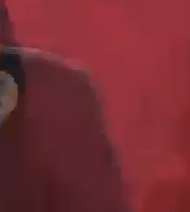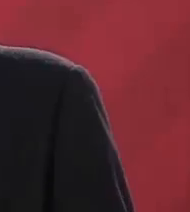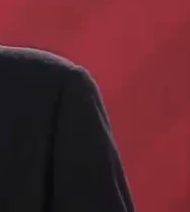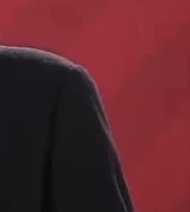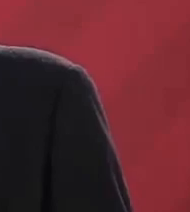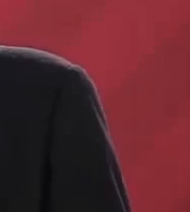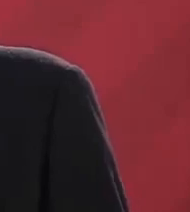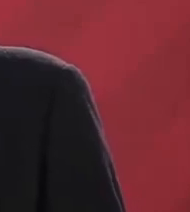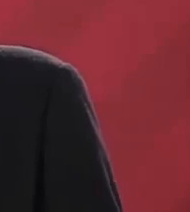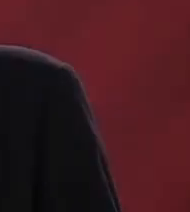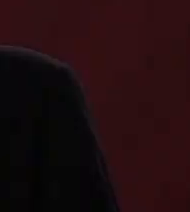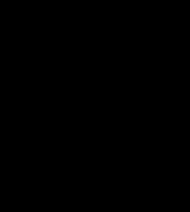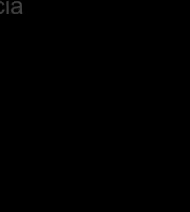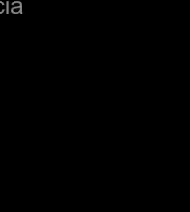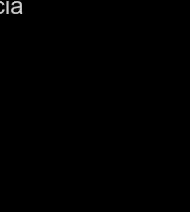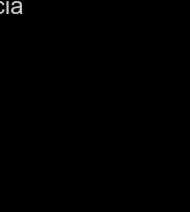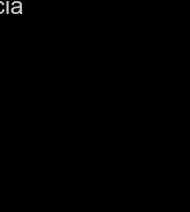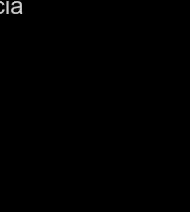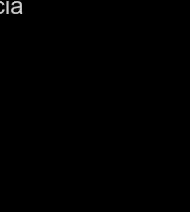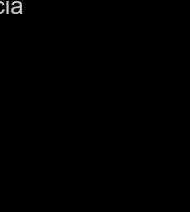Empezamos a producir